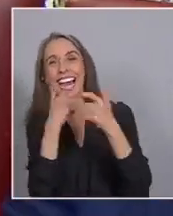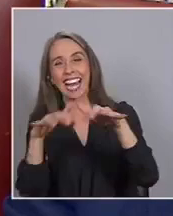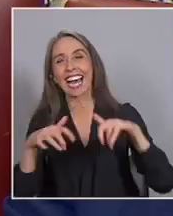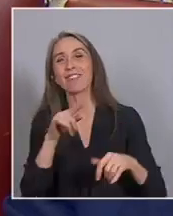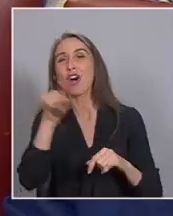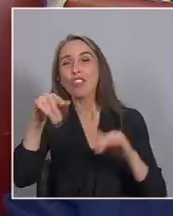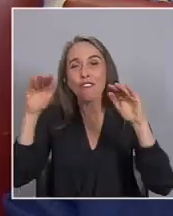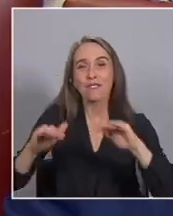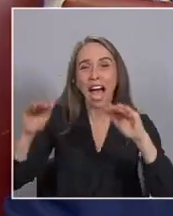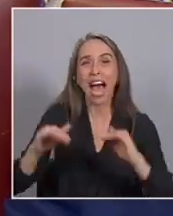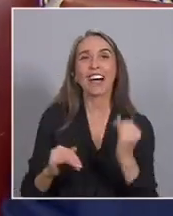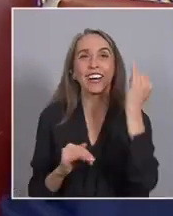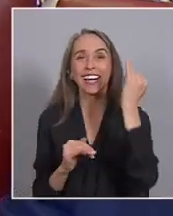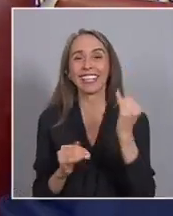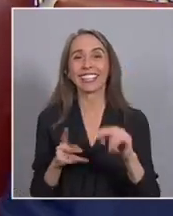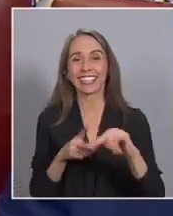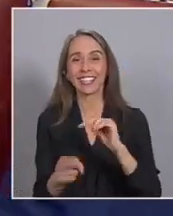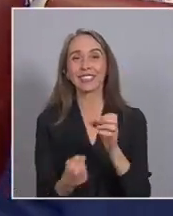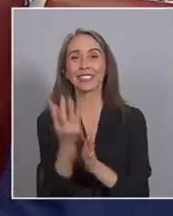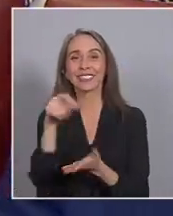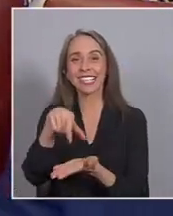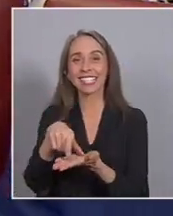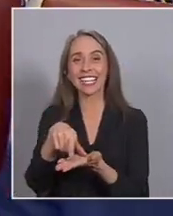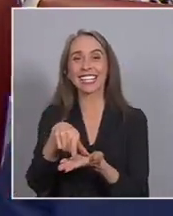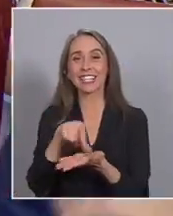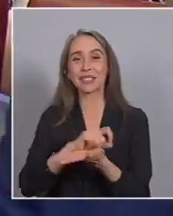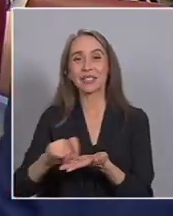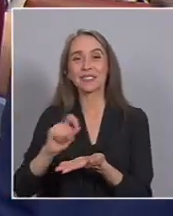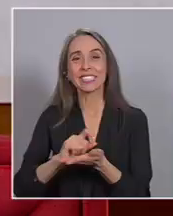Estuvimos inaugurando la nueva sede de la Fiscalía en Alto Hospicio.